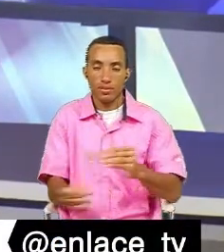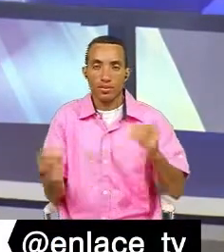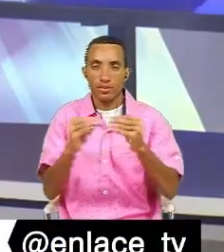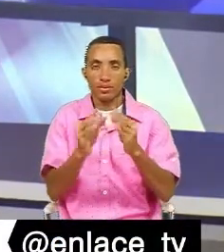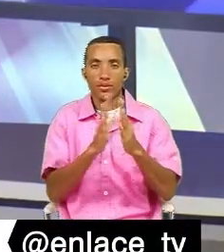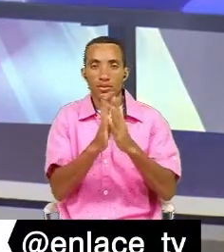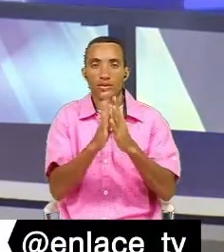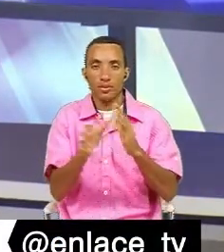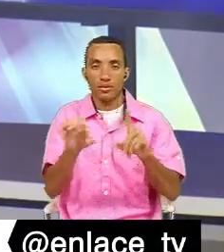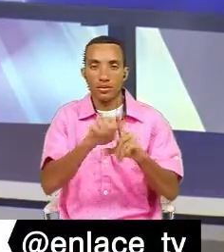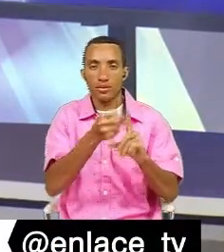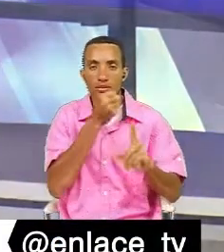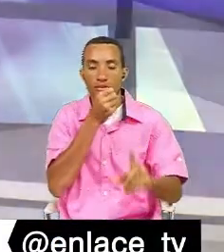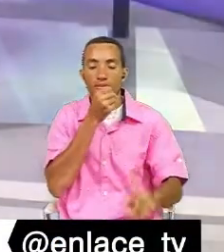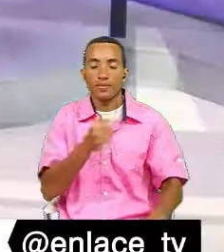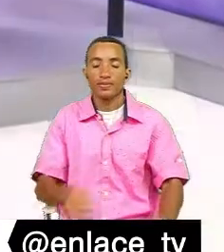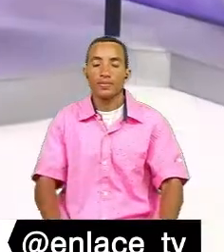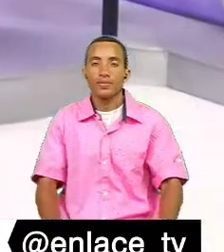información en Enlace Noticias.